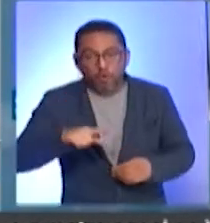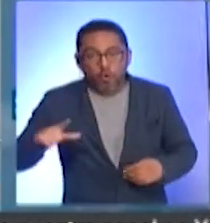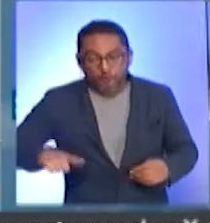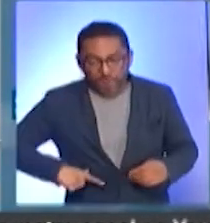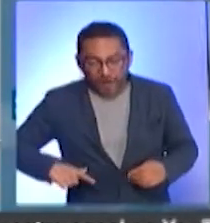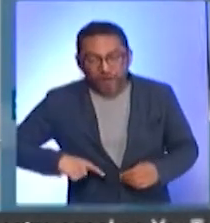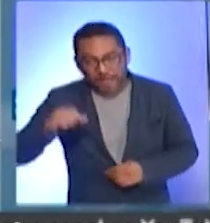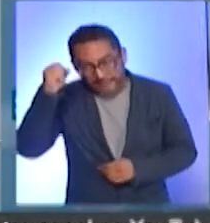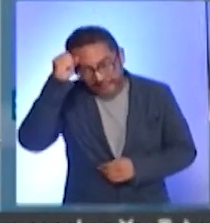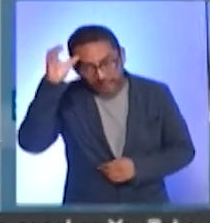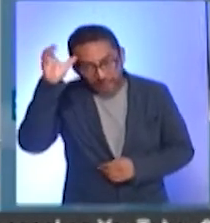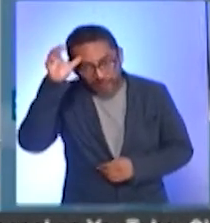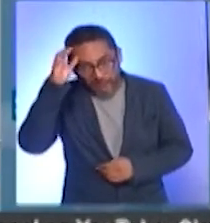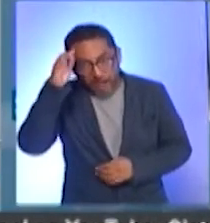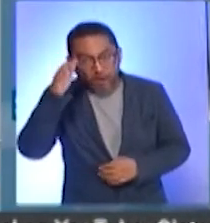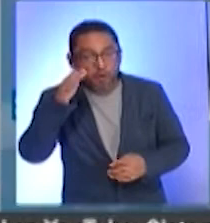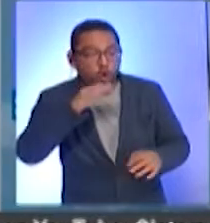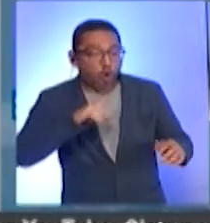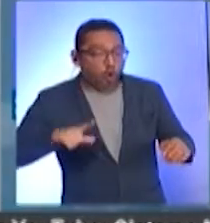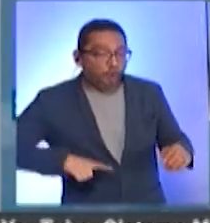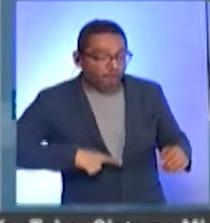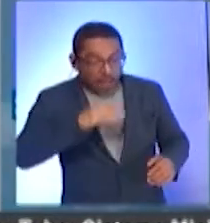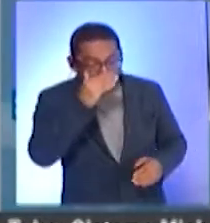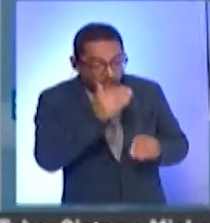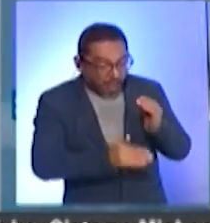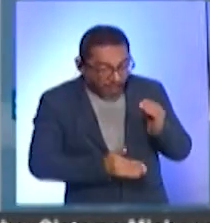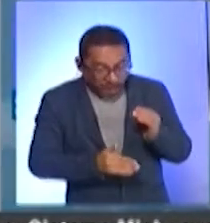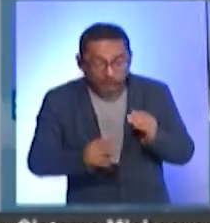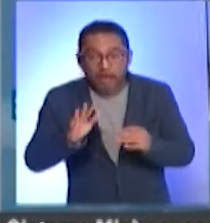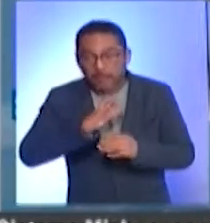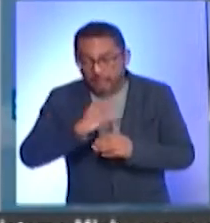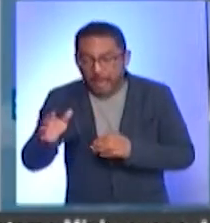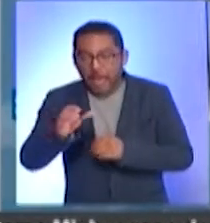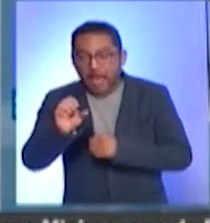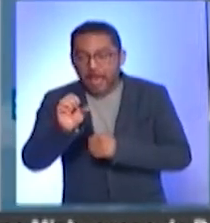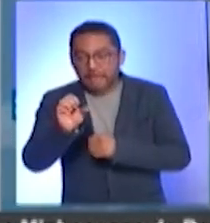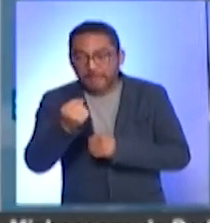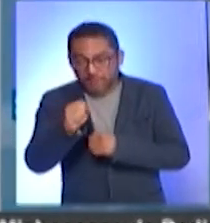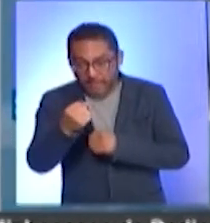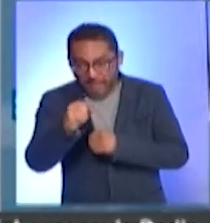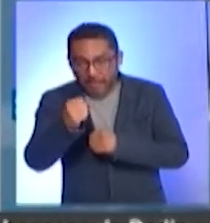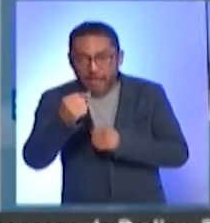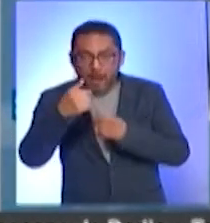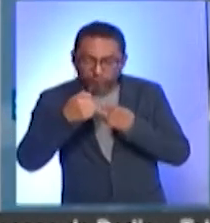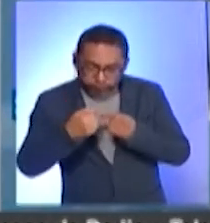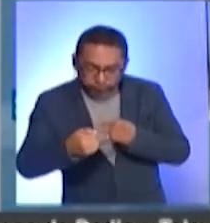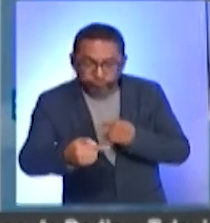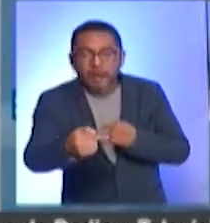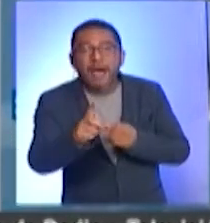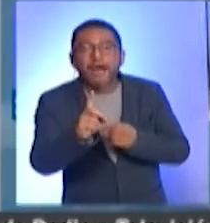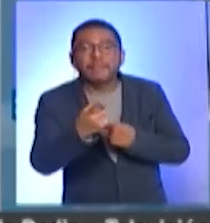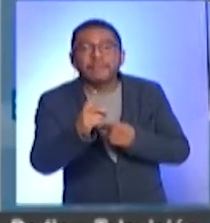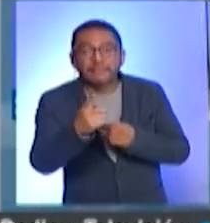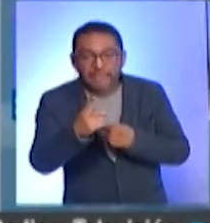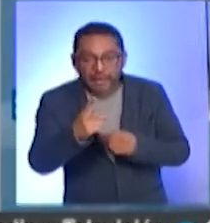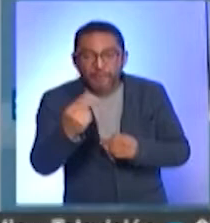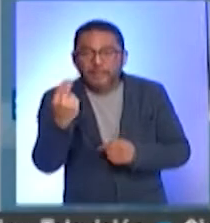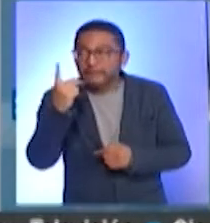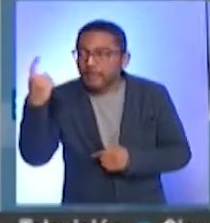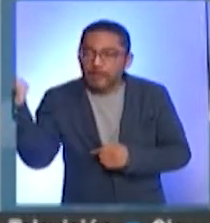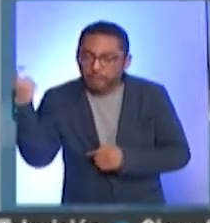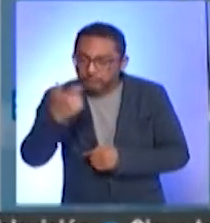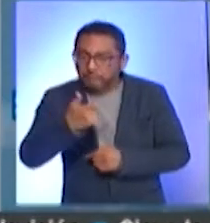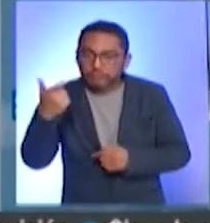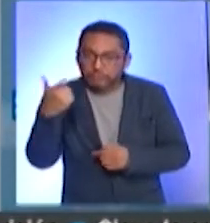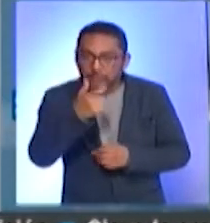silvano y a partir de septiembre a diciembre intentarán regularizar los pagos